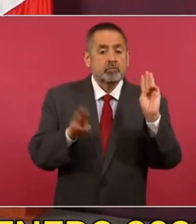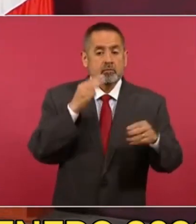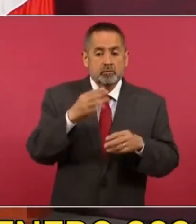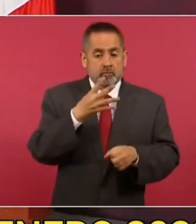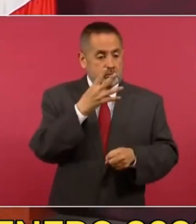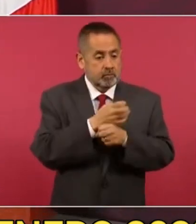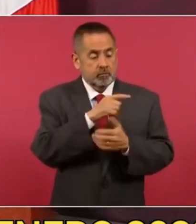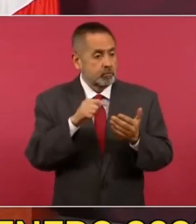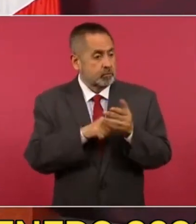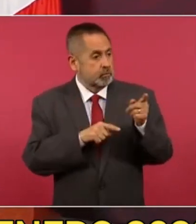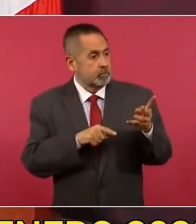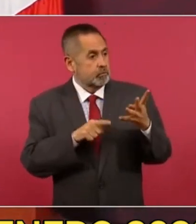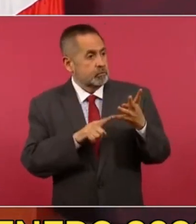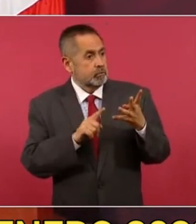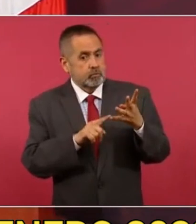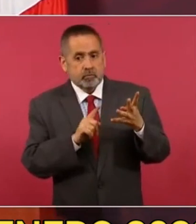mundo